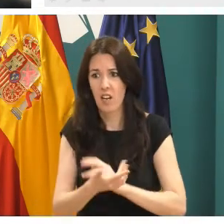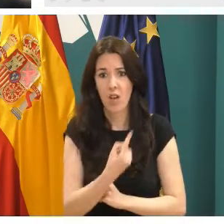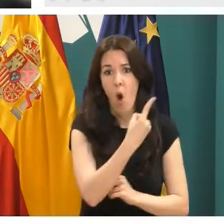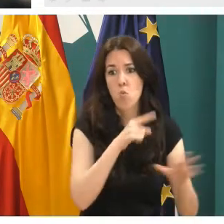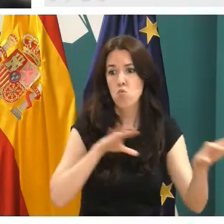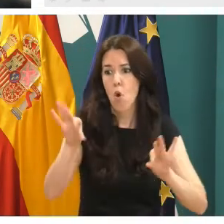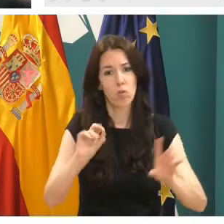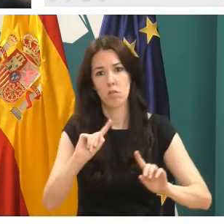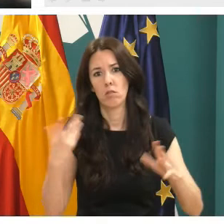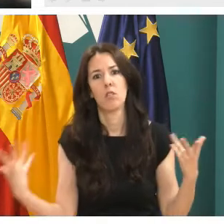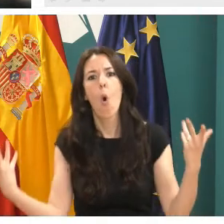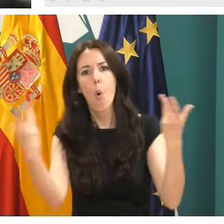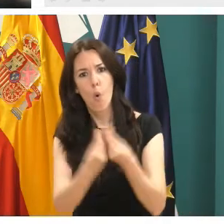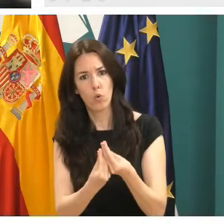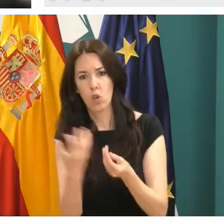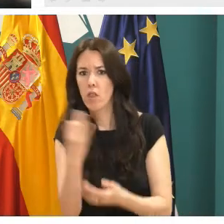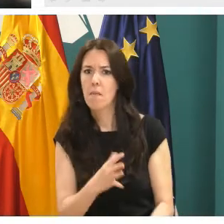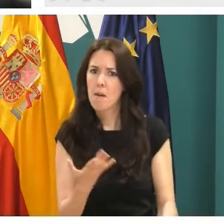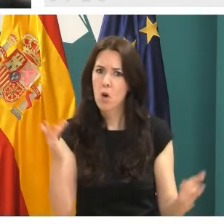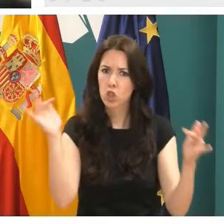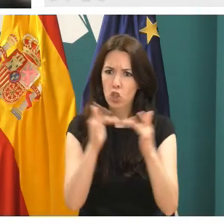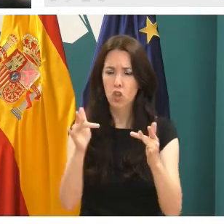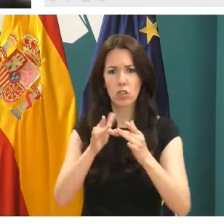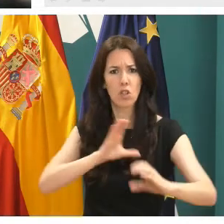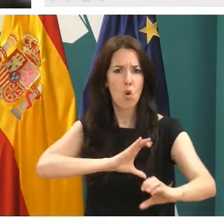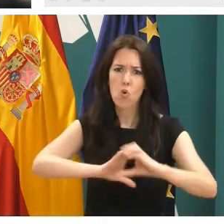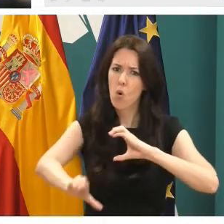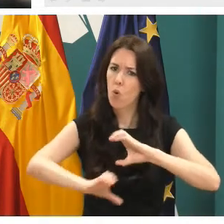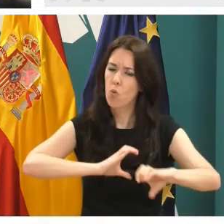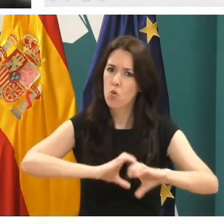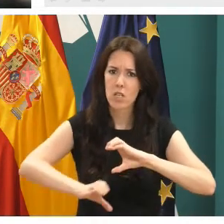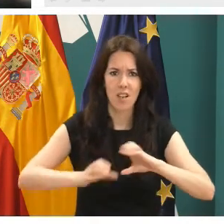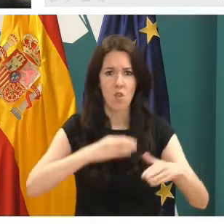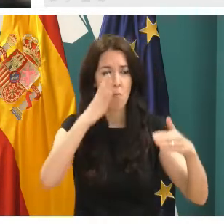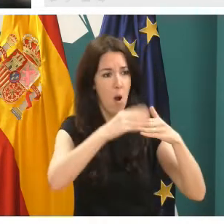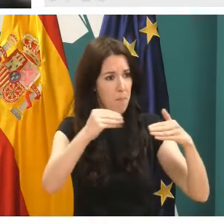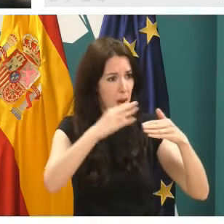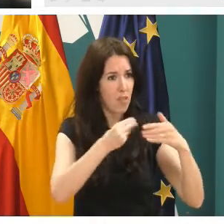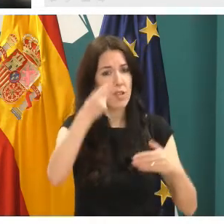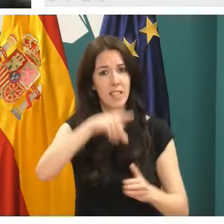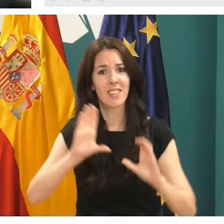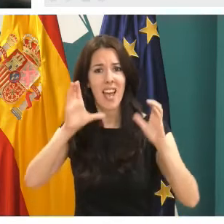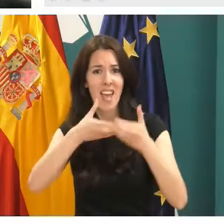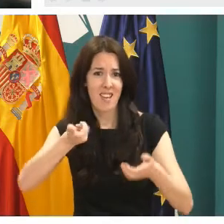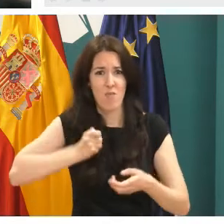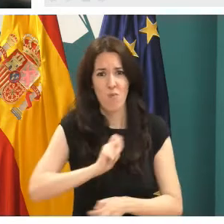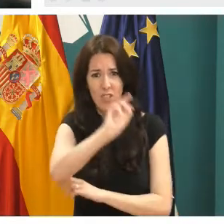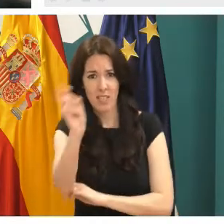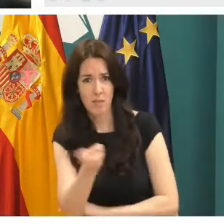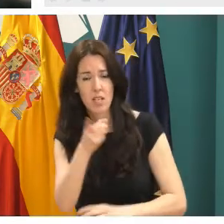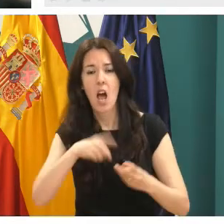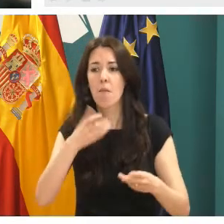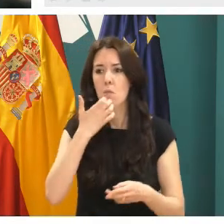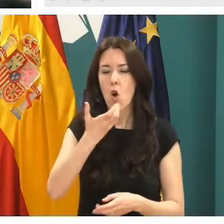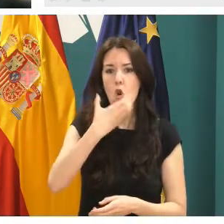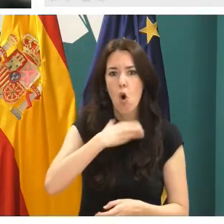nosotros debemos estar en contacto, en comunicación con el paciente, con el equipo interdisciplinar,